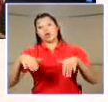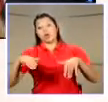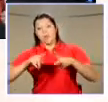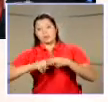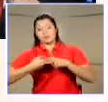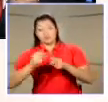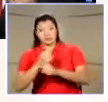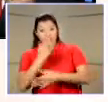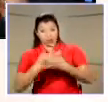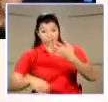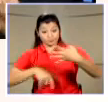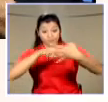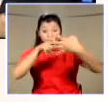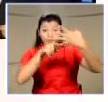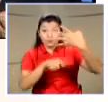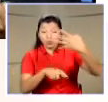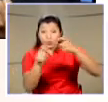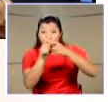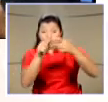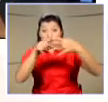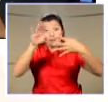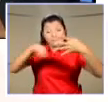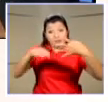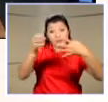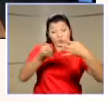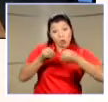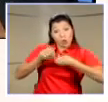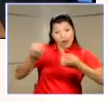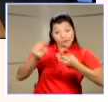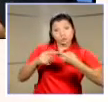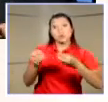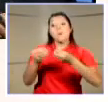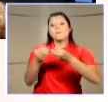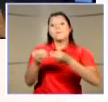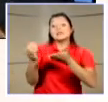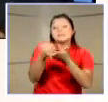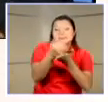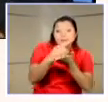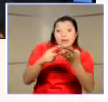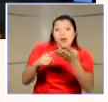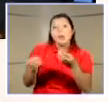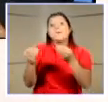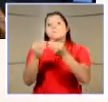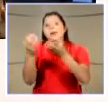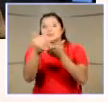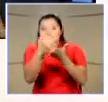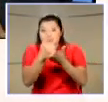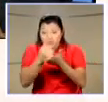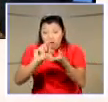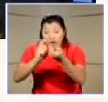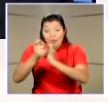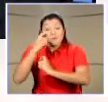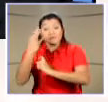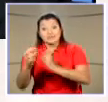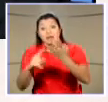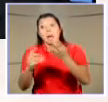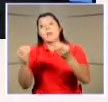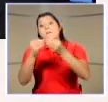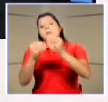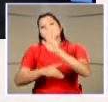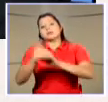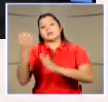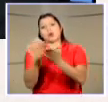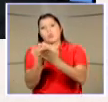4 aspectos: menos gasto, más ingresos por evasión e ilusión, más ingresos por reforma fiscal y más crecimiento económico. Y eso